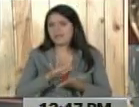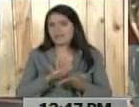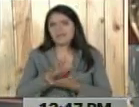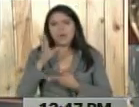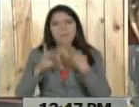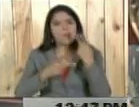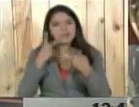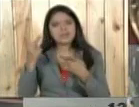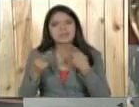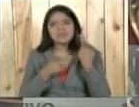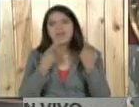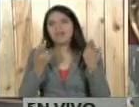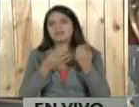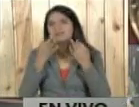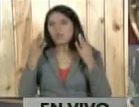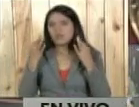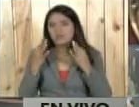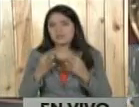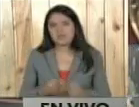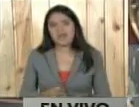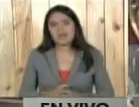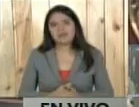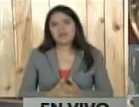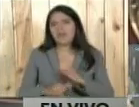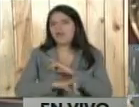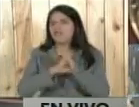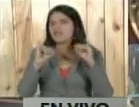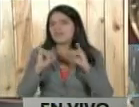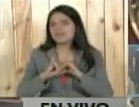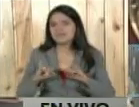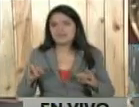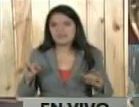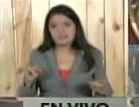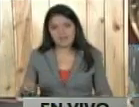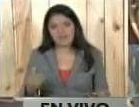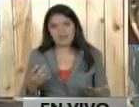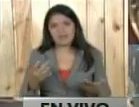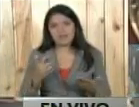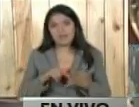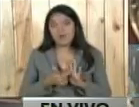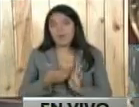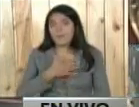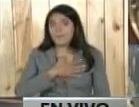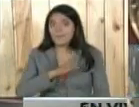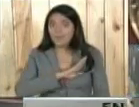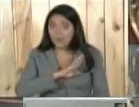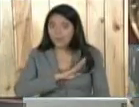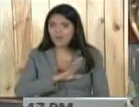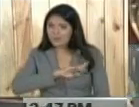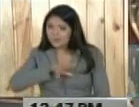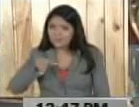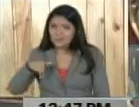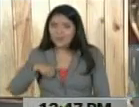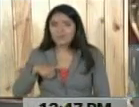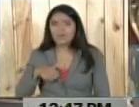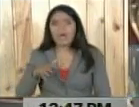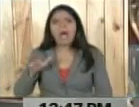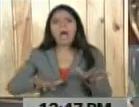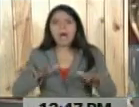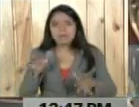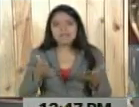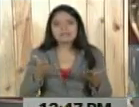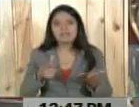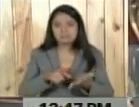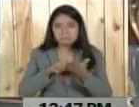política, la seguridad social, la felicidad social, son conceptos nuestros, es nuestra raíz. A veces se ponen a